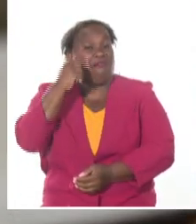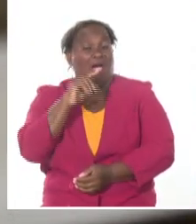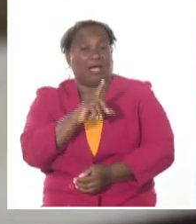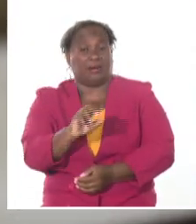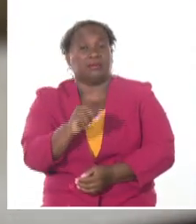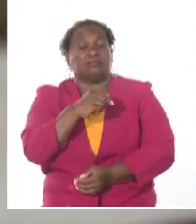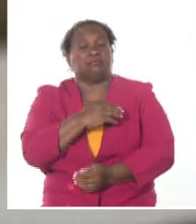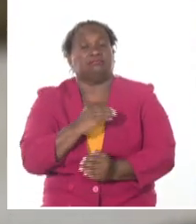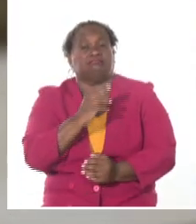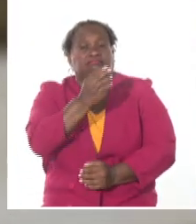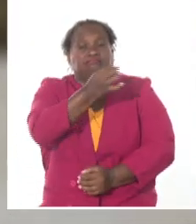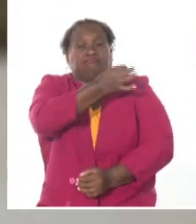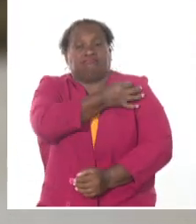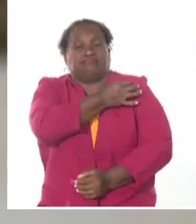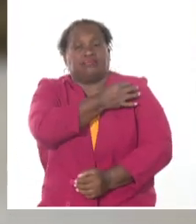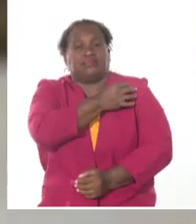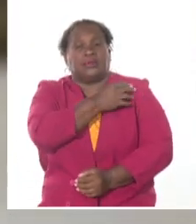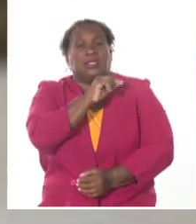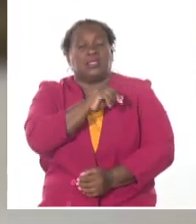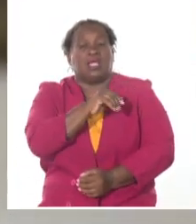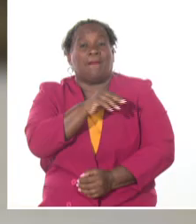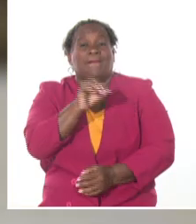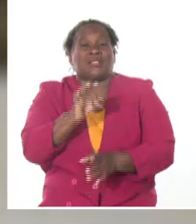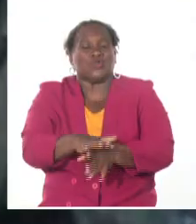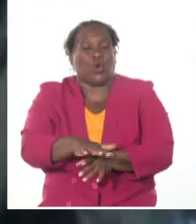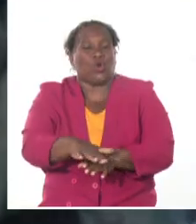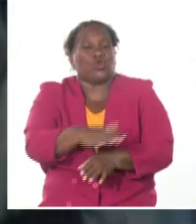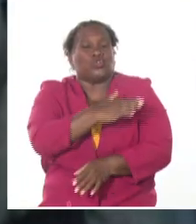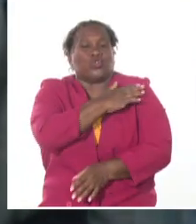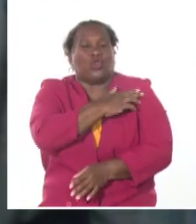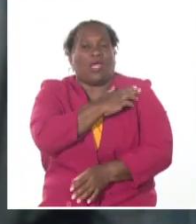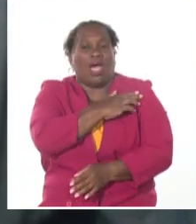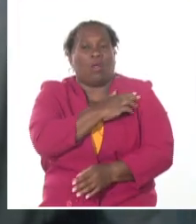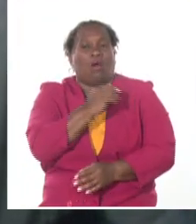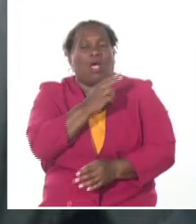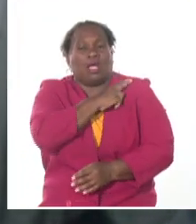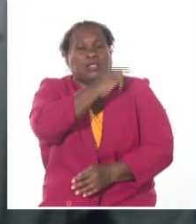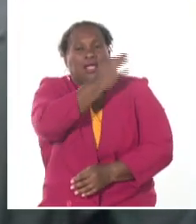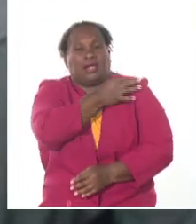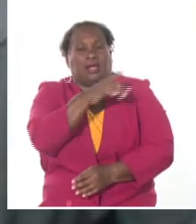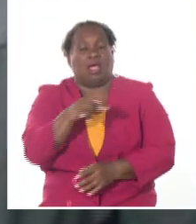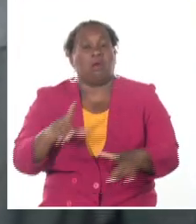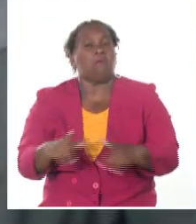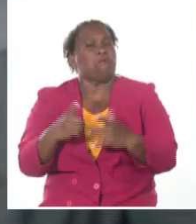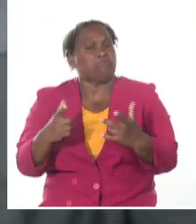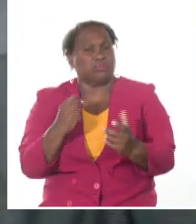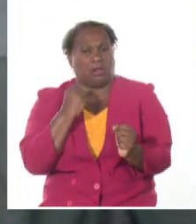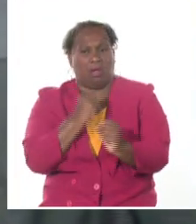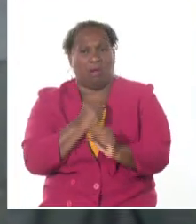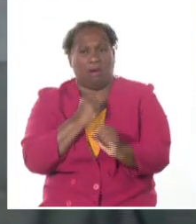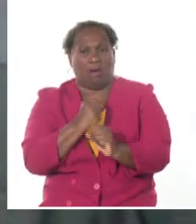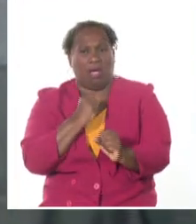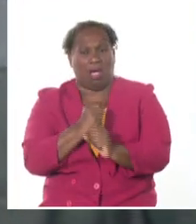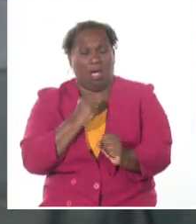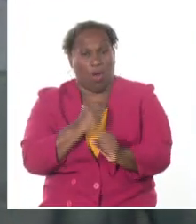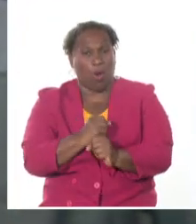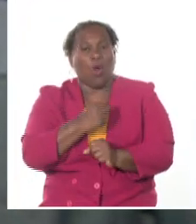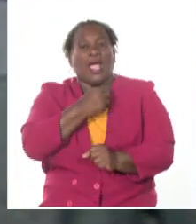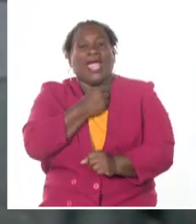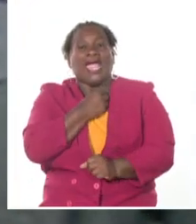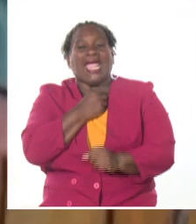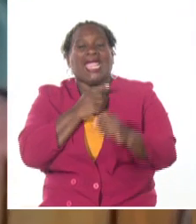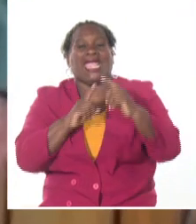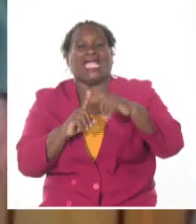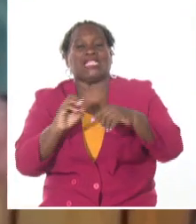ascendido en grado militar desde soldado hasta general de división cumplió misión internacionalista en la República de Etiopía donde